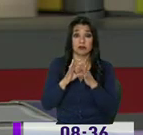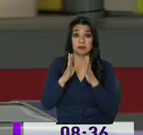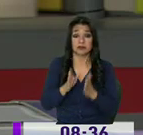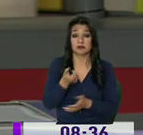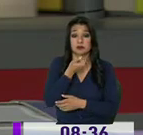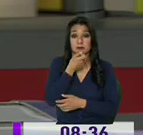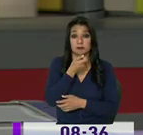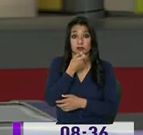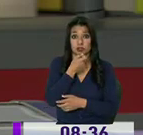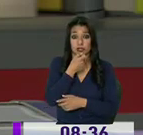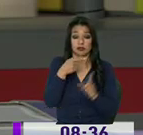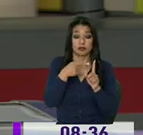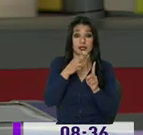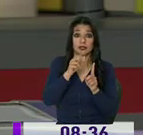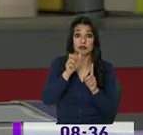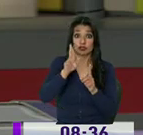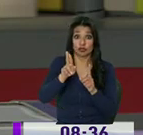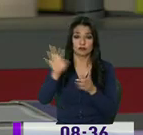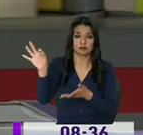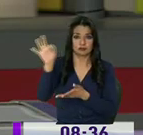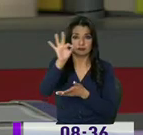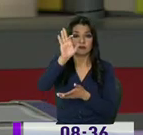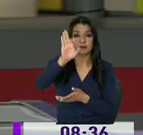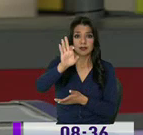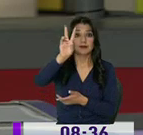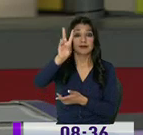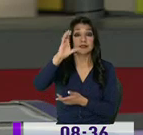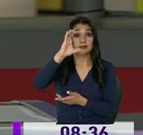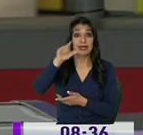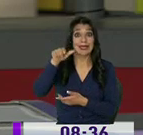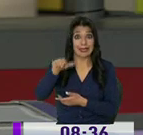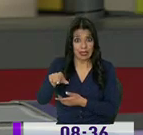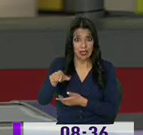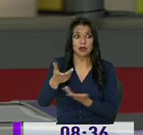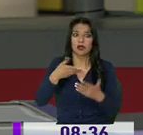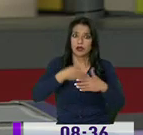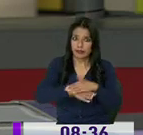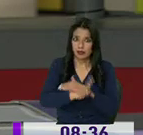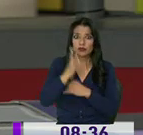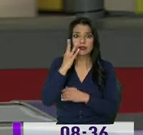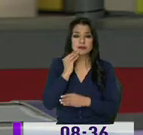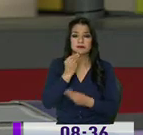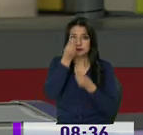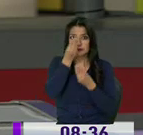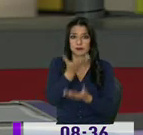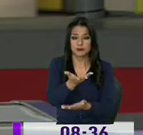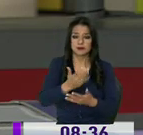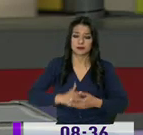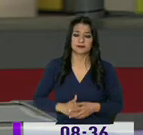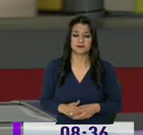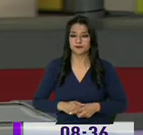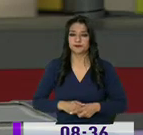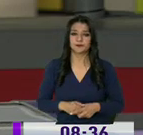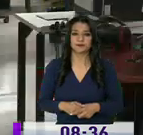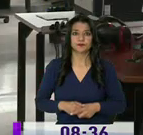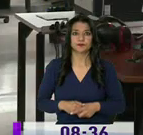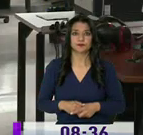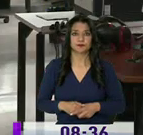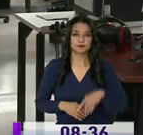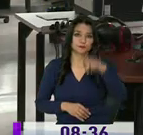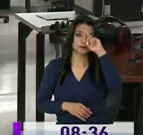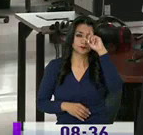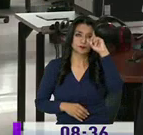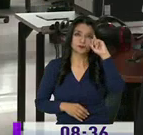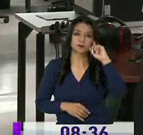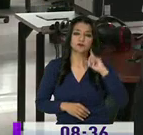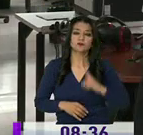reporteros. Héctor Romero, nuestro enviado de Televicentro, fue uno de los protagonistas de esta experiencia. Nos cuenta Héctor. Veamos. Y en